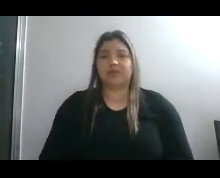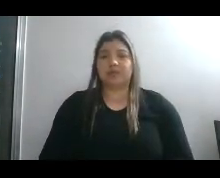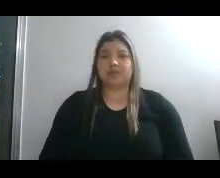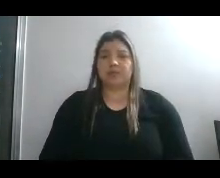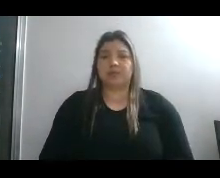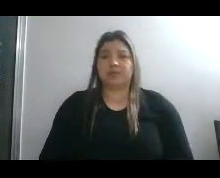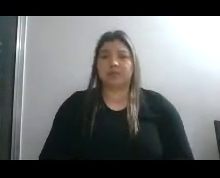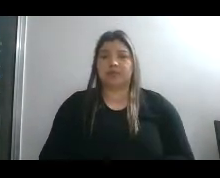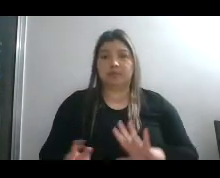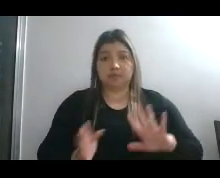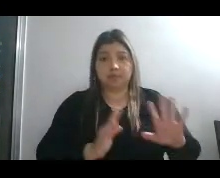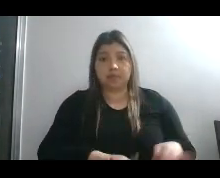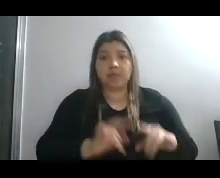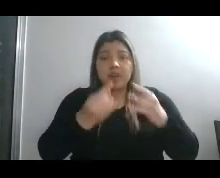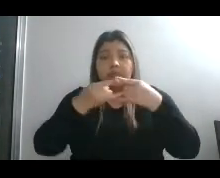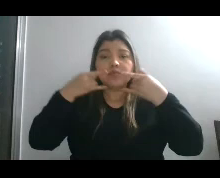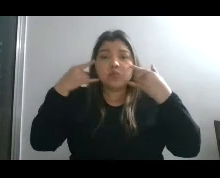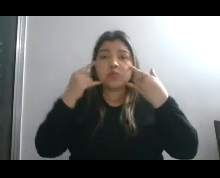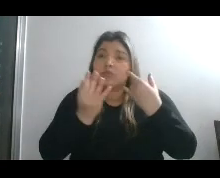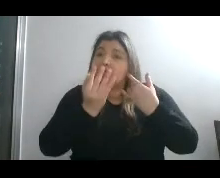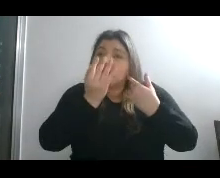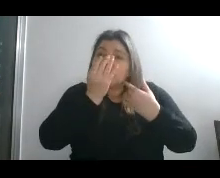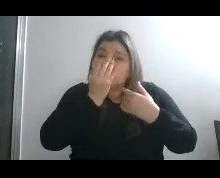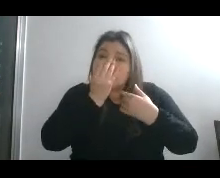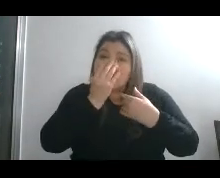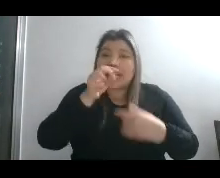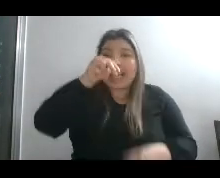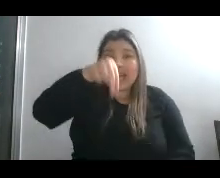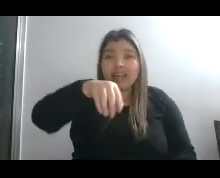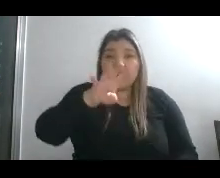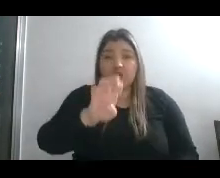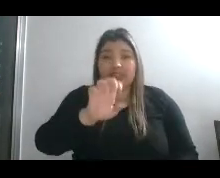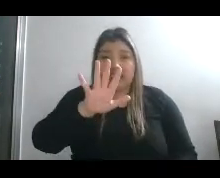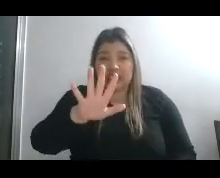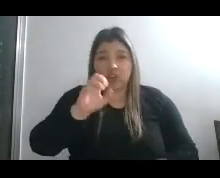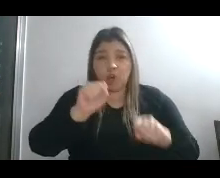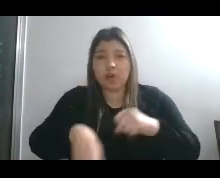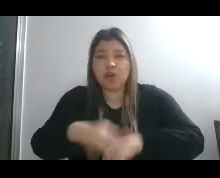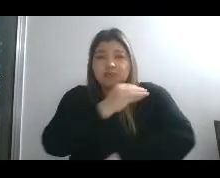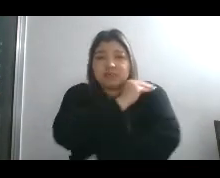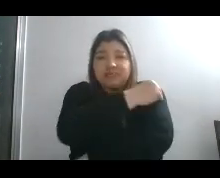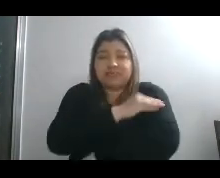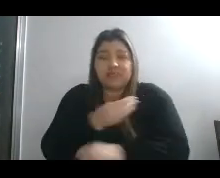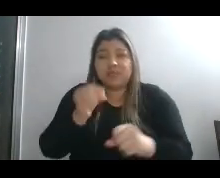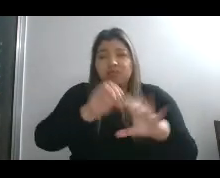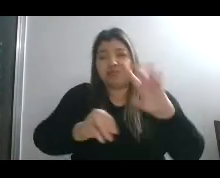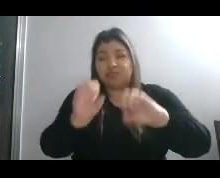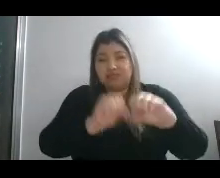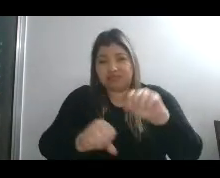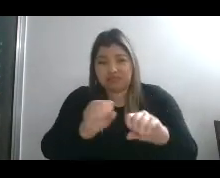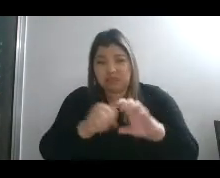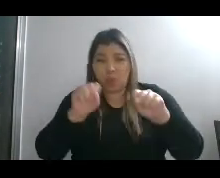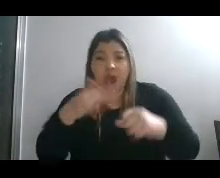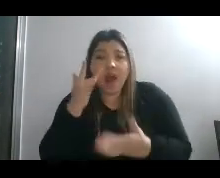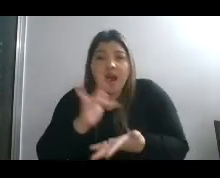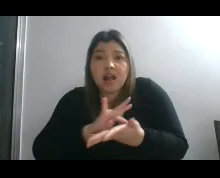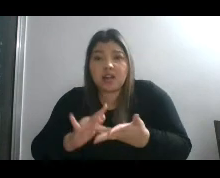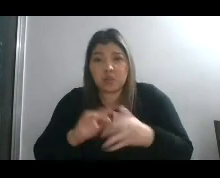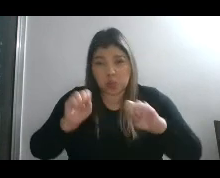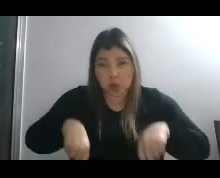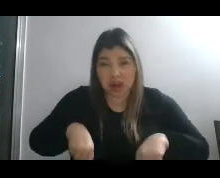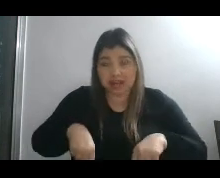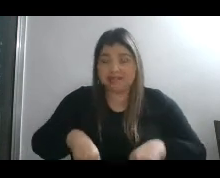La mascarilla N95 se puede esterilizar, no es lo recomendable. Acuérdense que yo les estaba hablando de que son